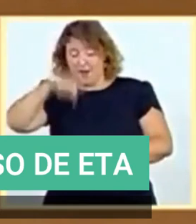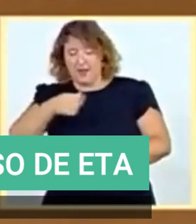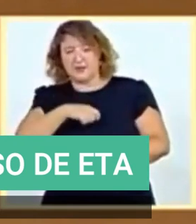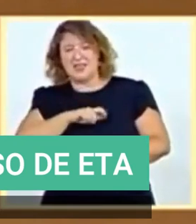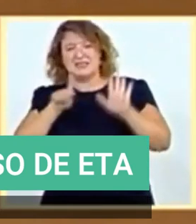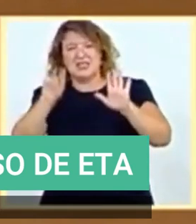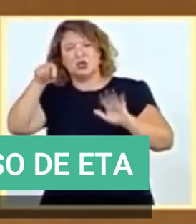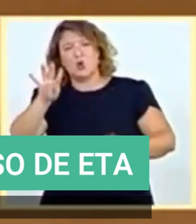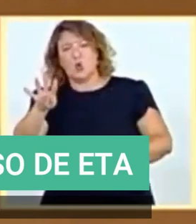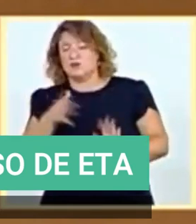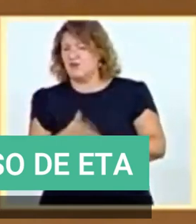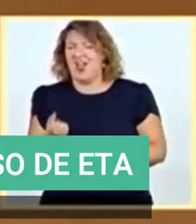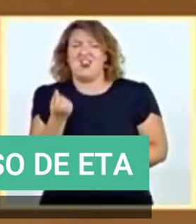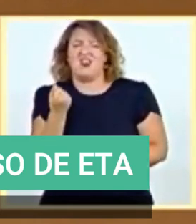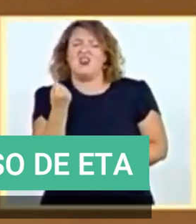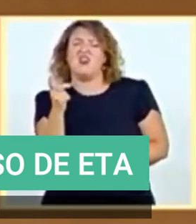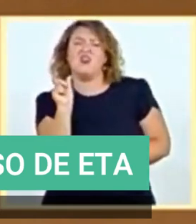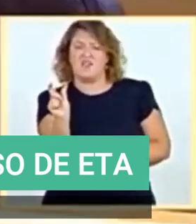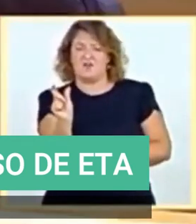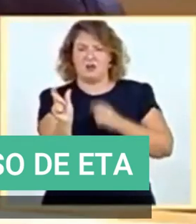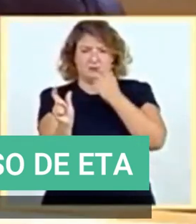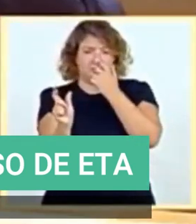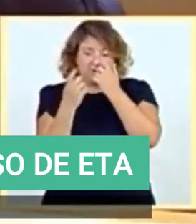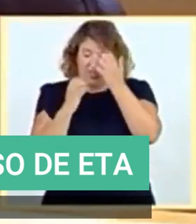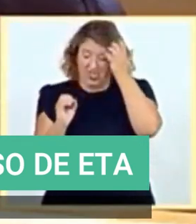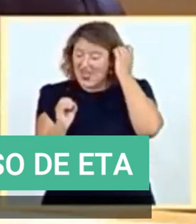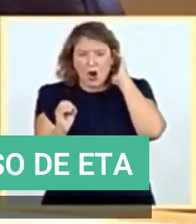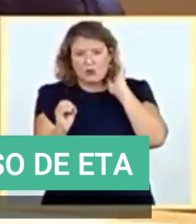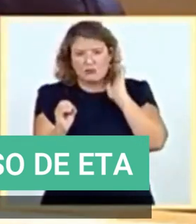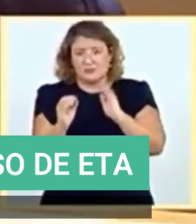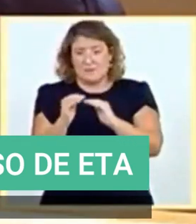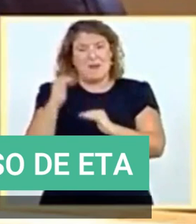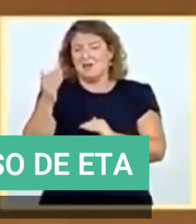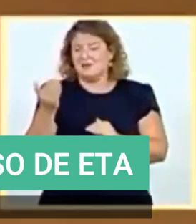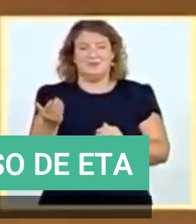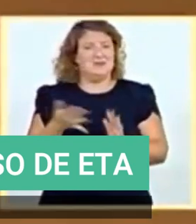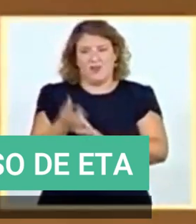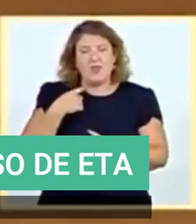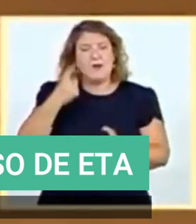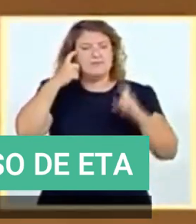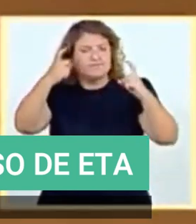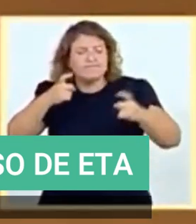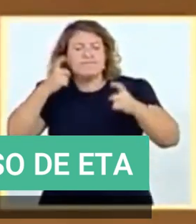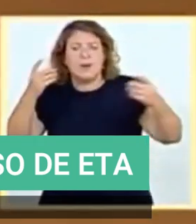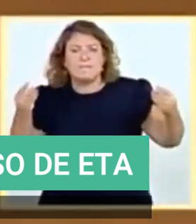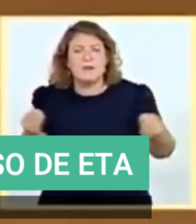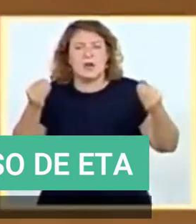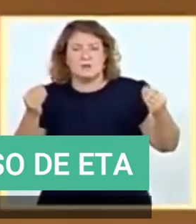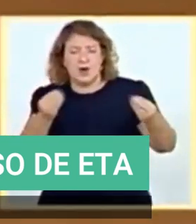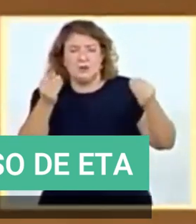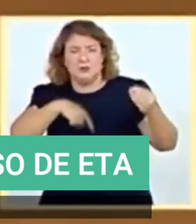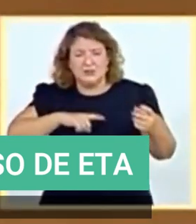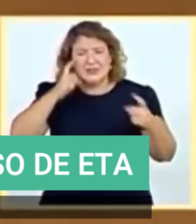evidente que cualquier cifra por encima de cero, pues lógicamente debe obligarnos a seguir mejorando, y así lo